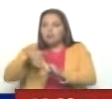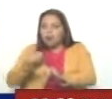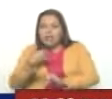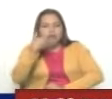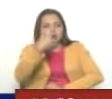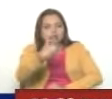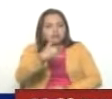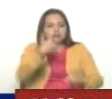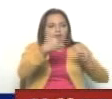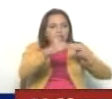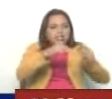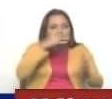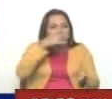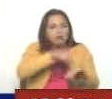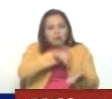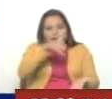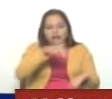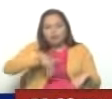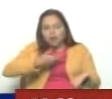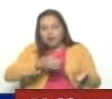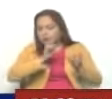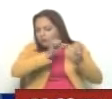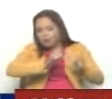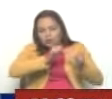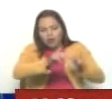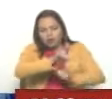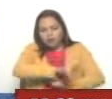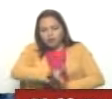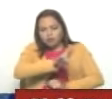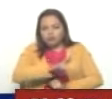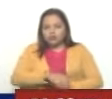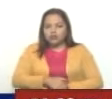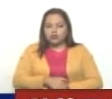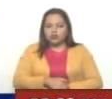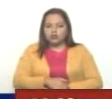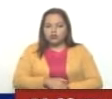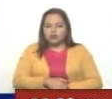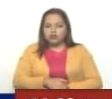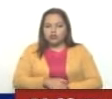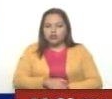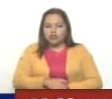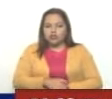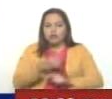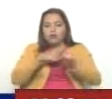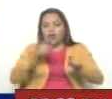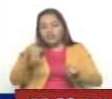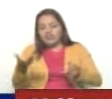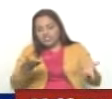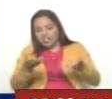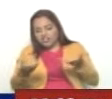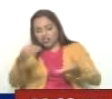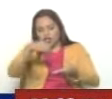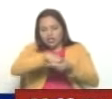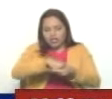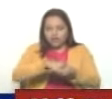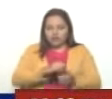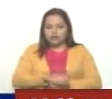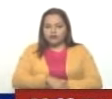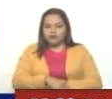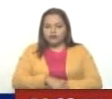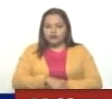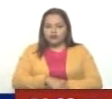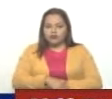consumiendo, puedes seguir utilizando las capacidades siempre y cuando tengas el servicio en el plan que corresponde. En el caso de